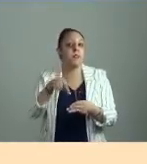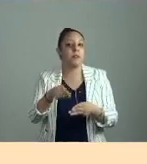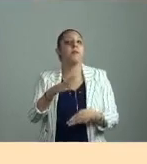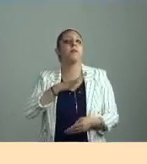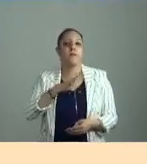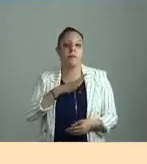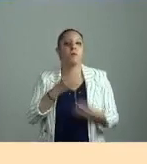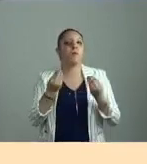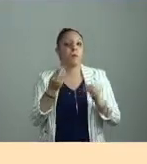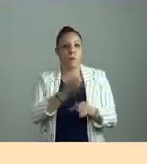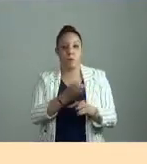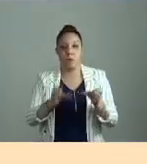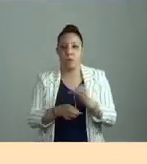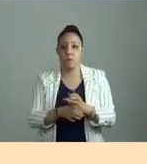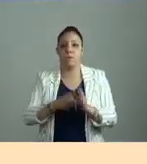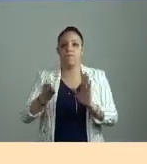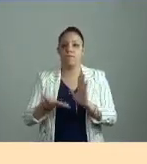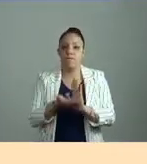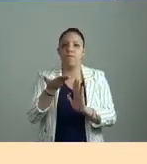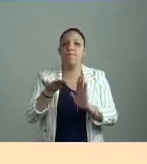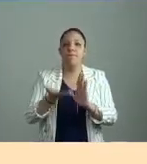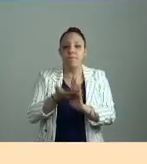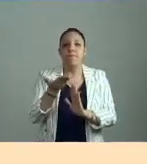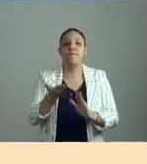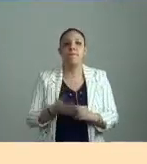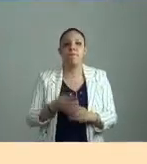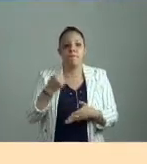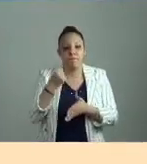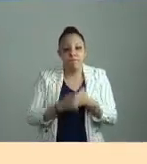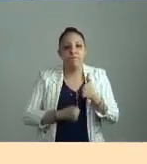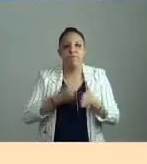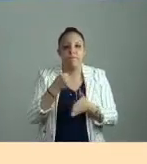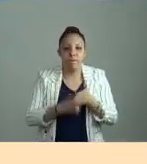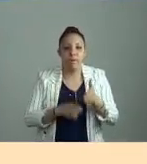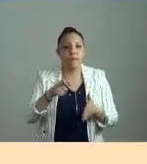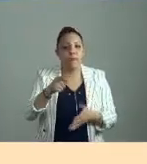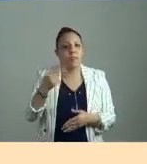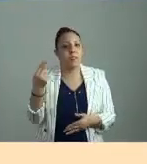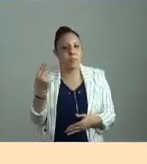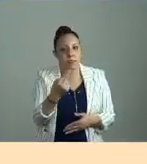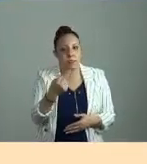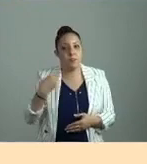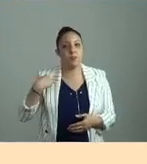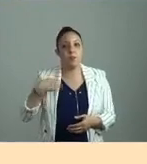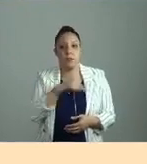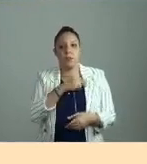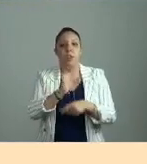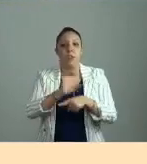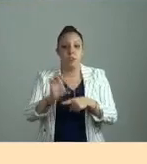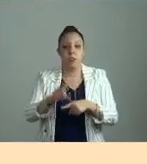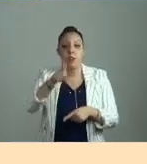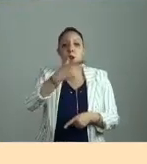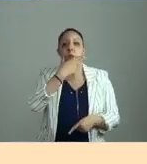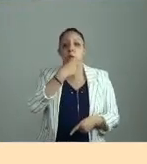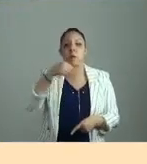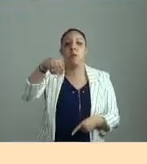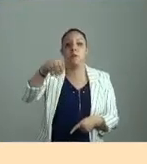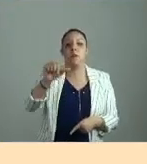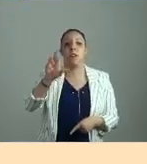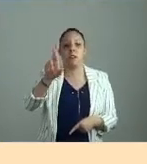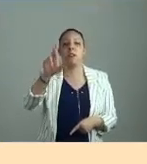por el comunismo entonces marx describe no la el desarrollo el